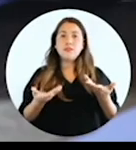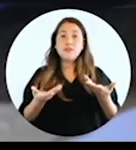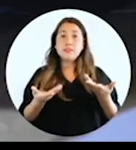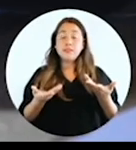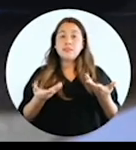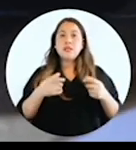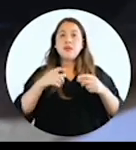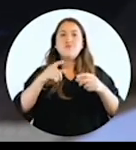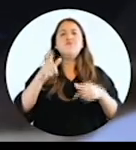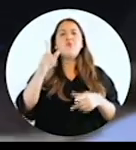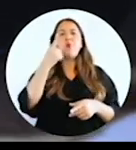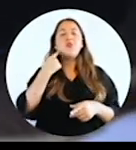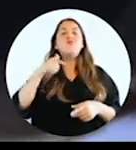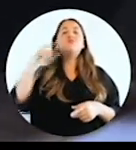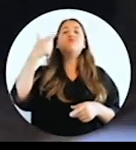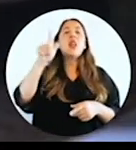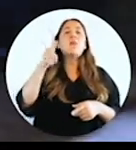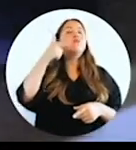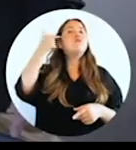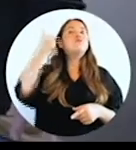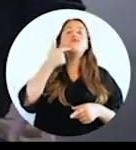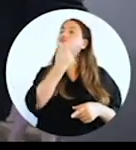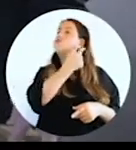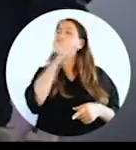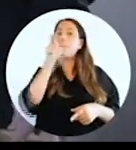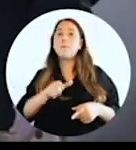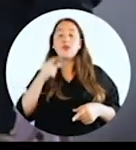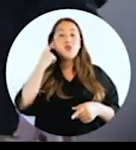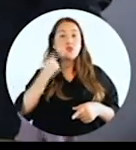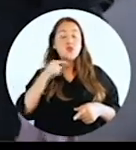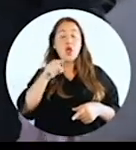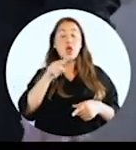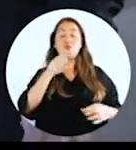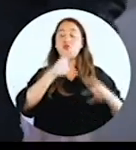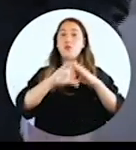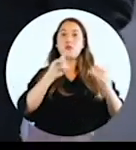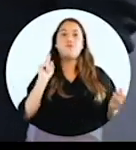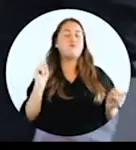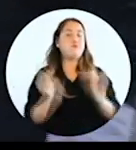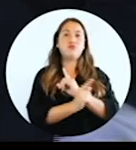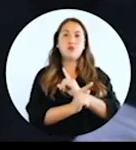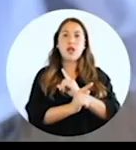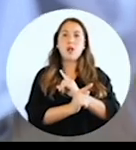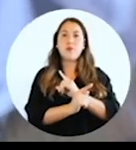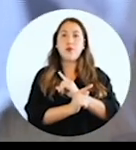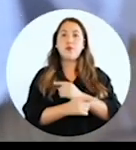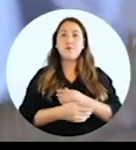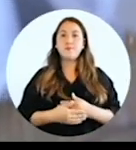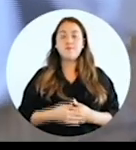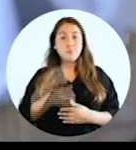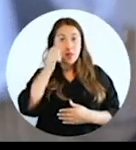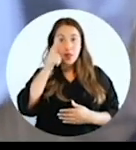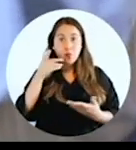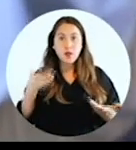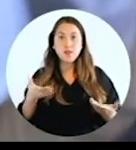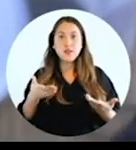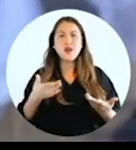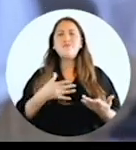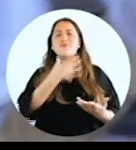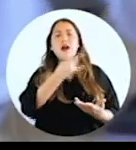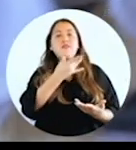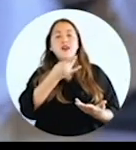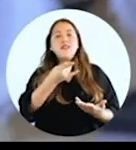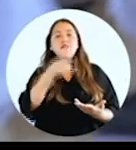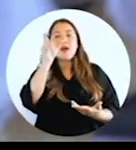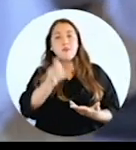hacer? En la mascarilla escribí, soy una persona sorda, y ahí la comunicación cambió. Me